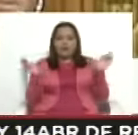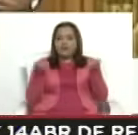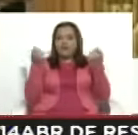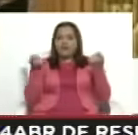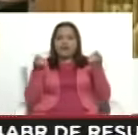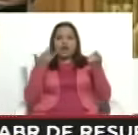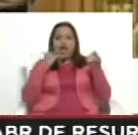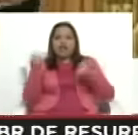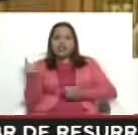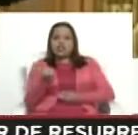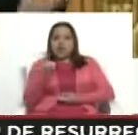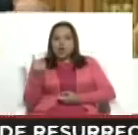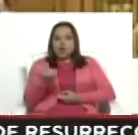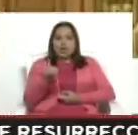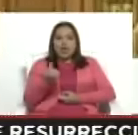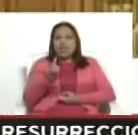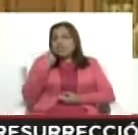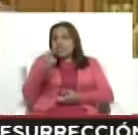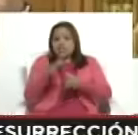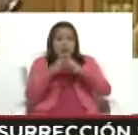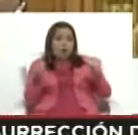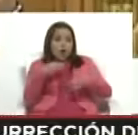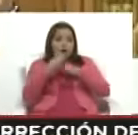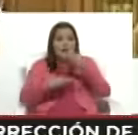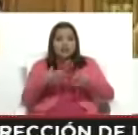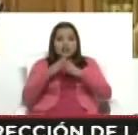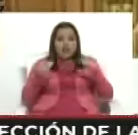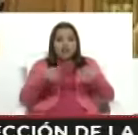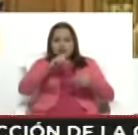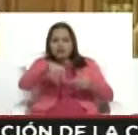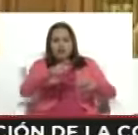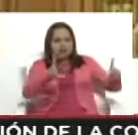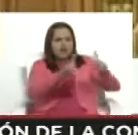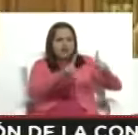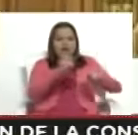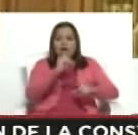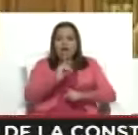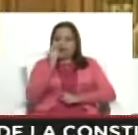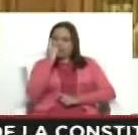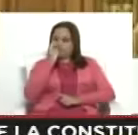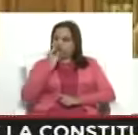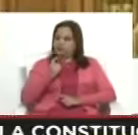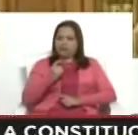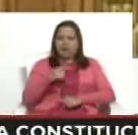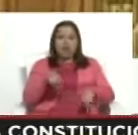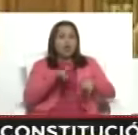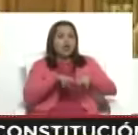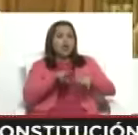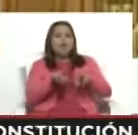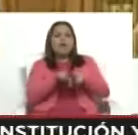están en soledad dicen de todo y hacen de todo, pero cuando tienen la pantalla se muestran como unos niños.